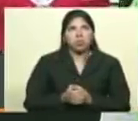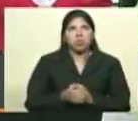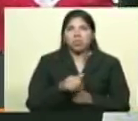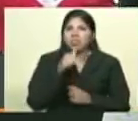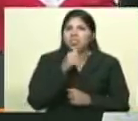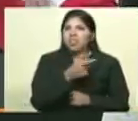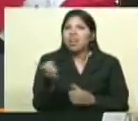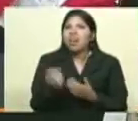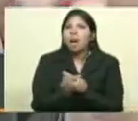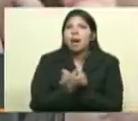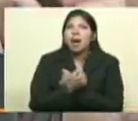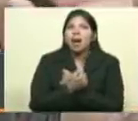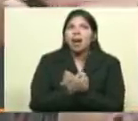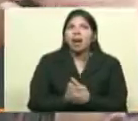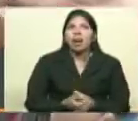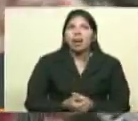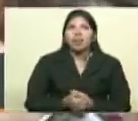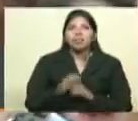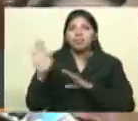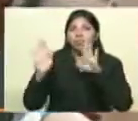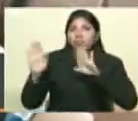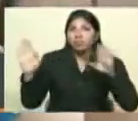amar?